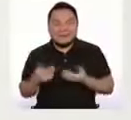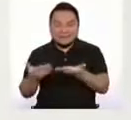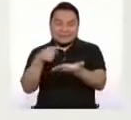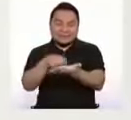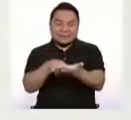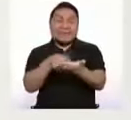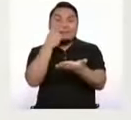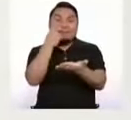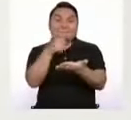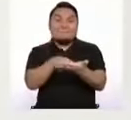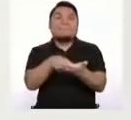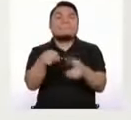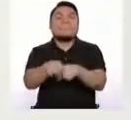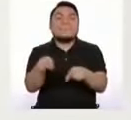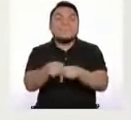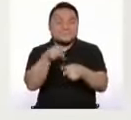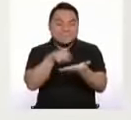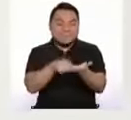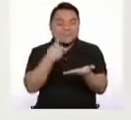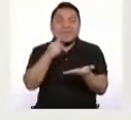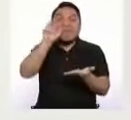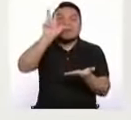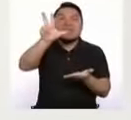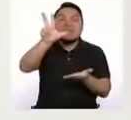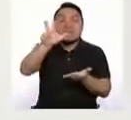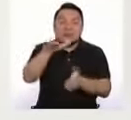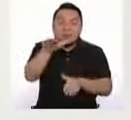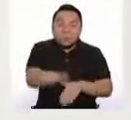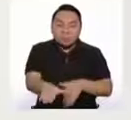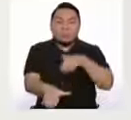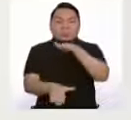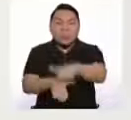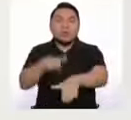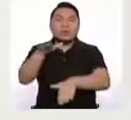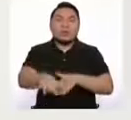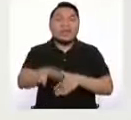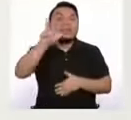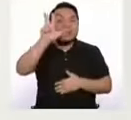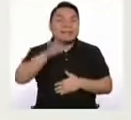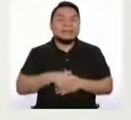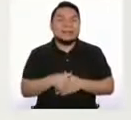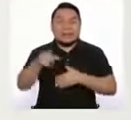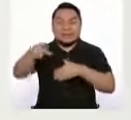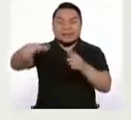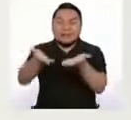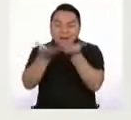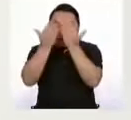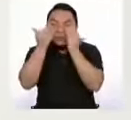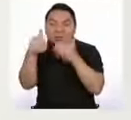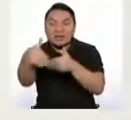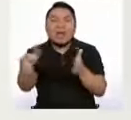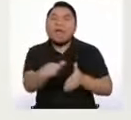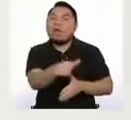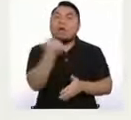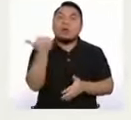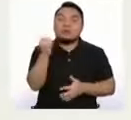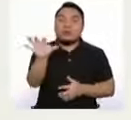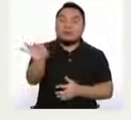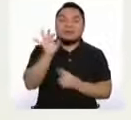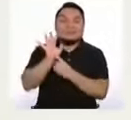veo también que hay que dar tres pasos hacia el lavadero. Al parecer, allí hay otra pista.